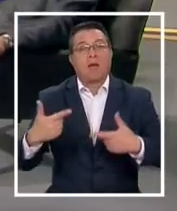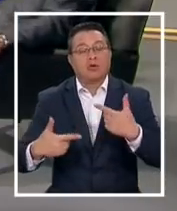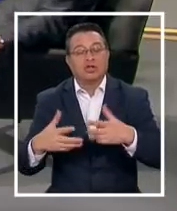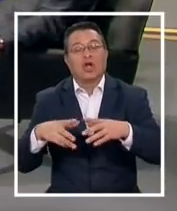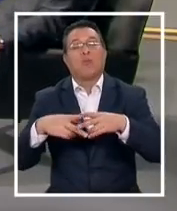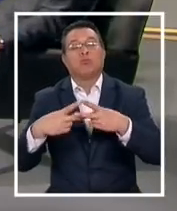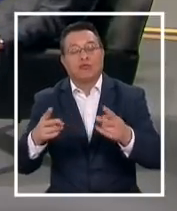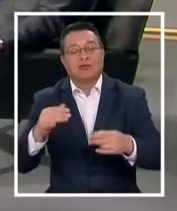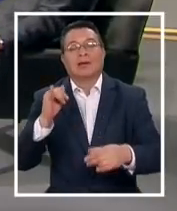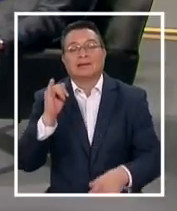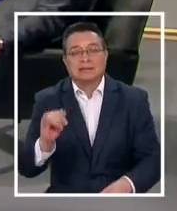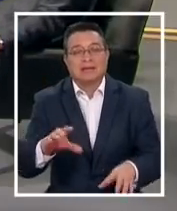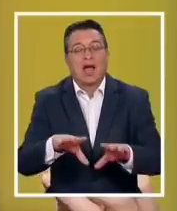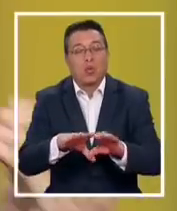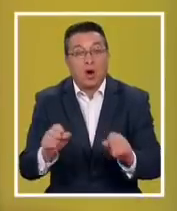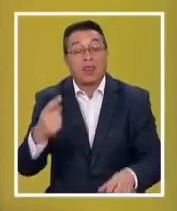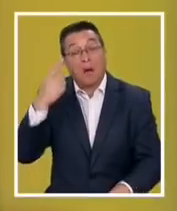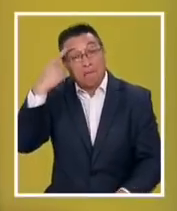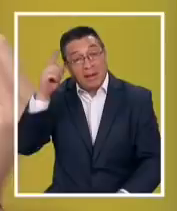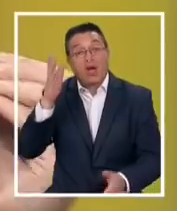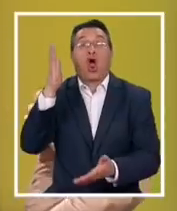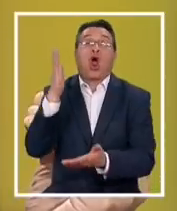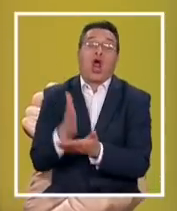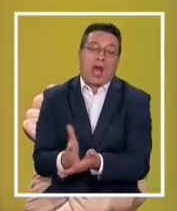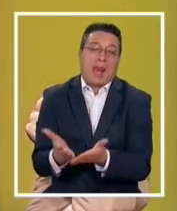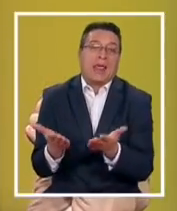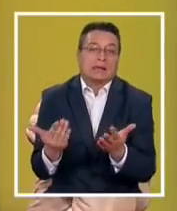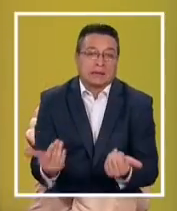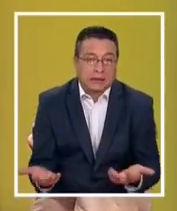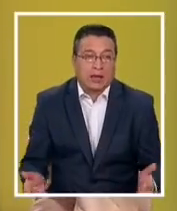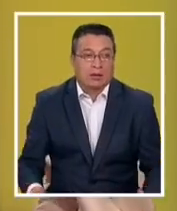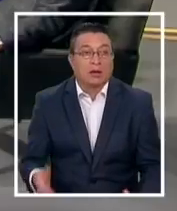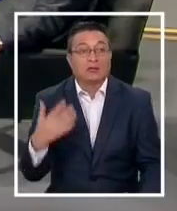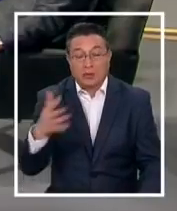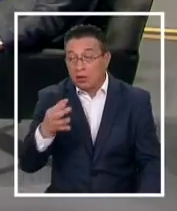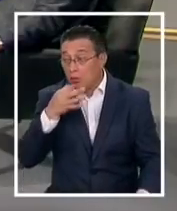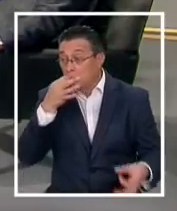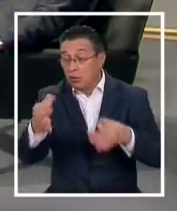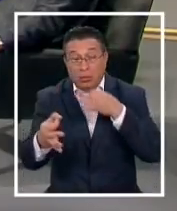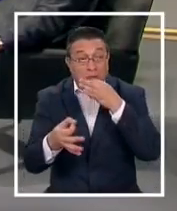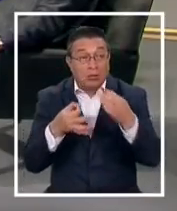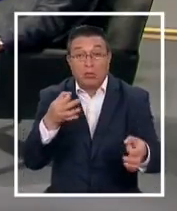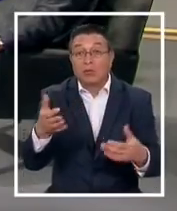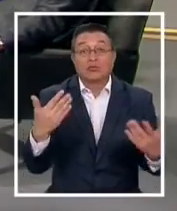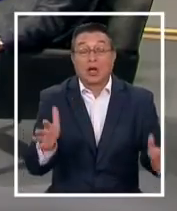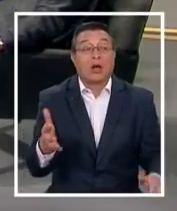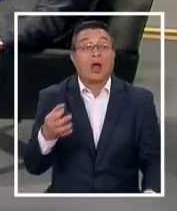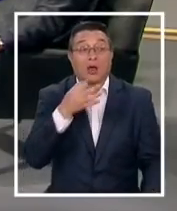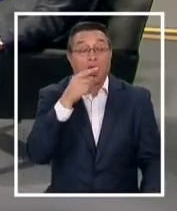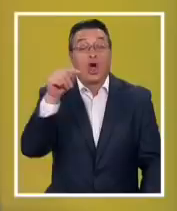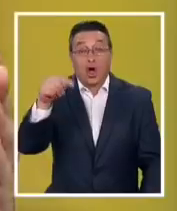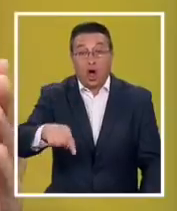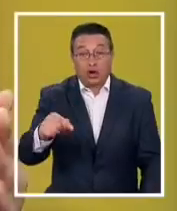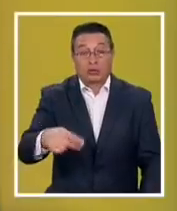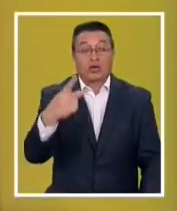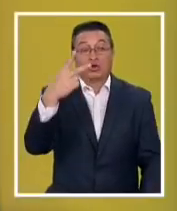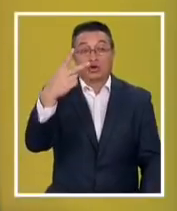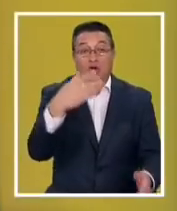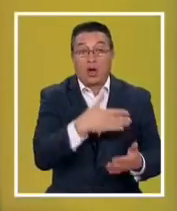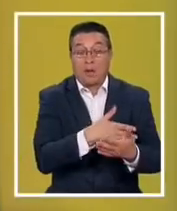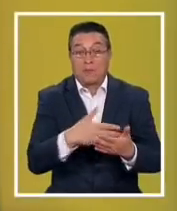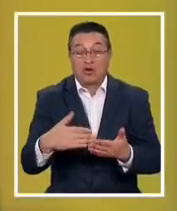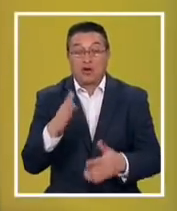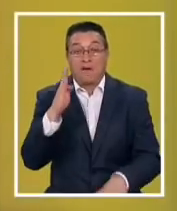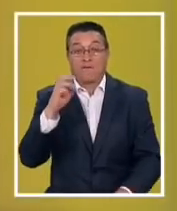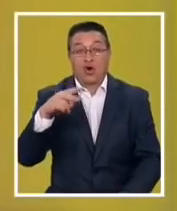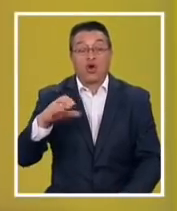eso. La pregunta es una política necesaria. Es una política necesaria. Pero después de escuchar todas estas cifras... Porque hoy día 2 millones de bonos